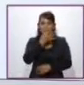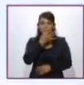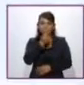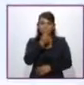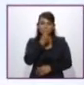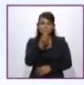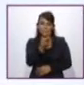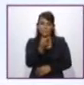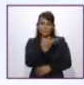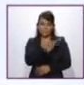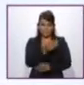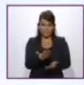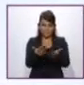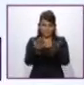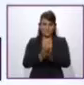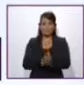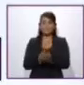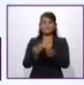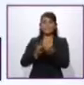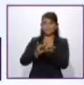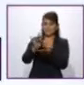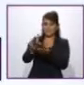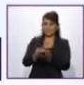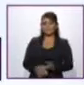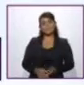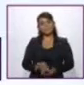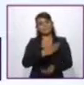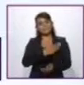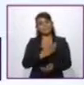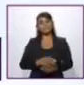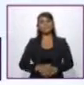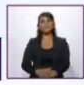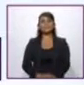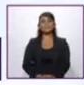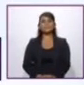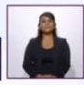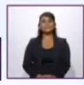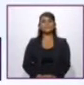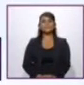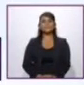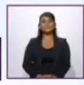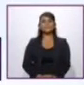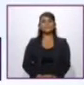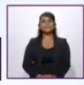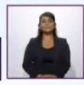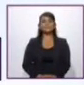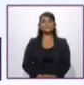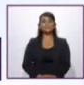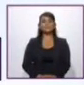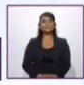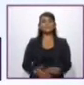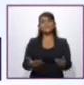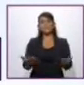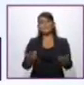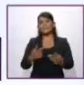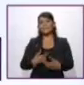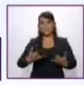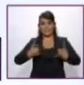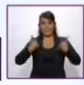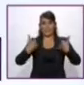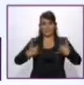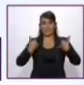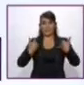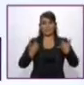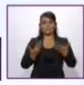adelante. Sí, muchas gracias. Muy bien. Comentar que nuestros jóvenes es una gran frustración para